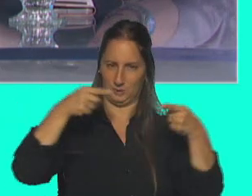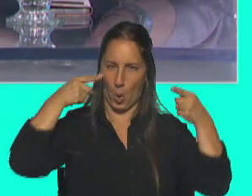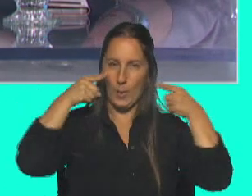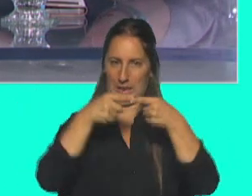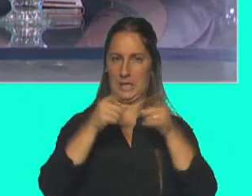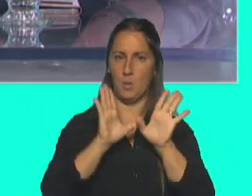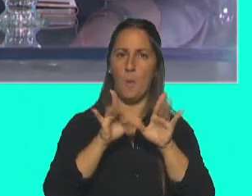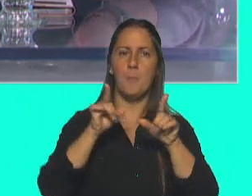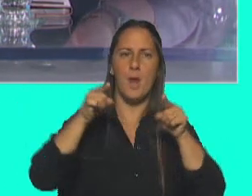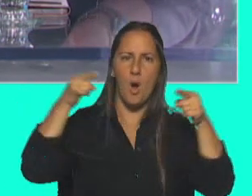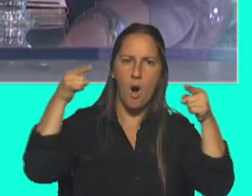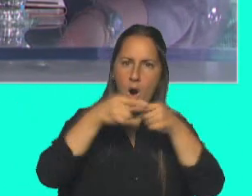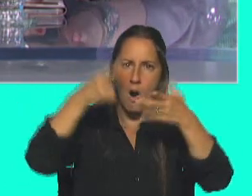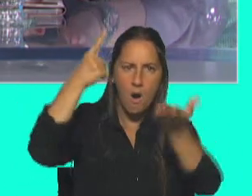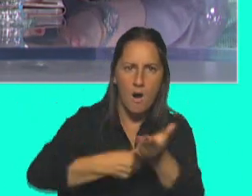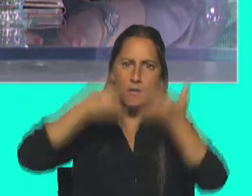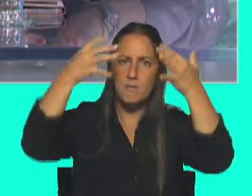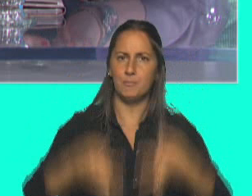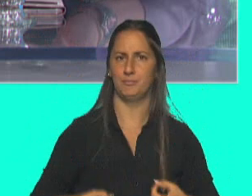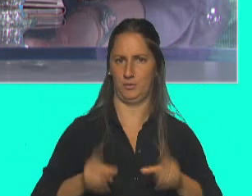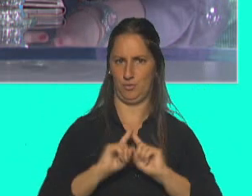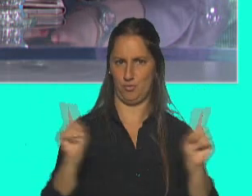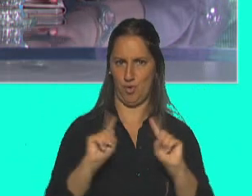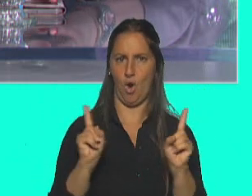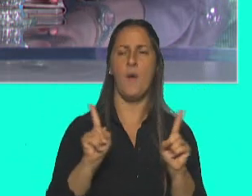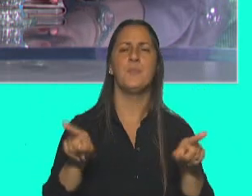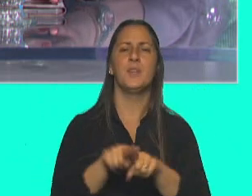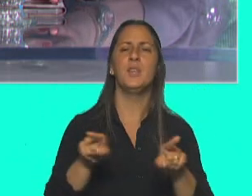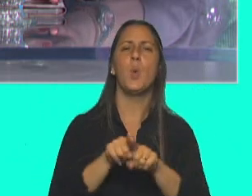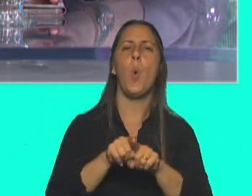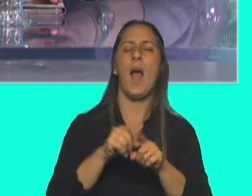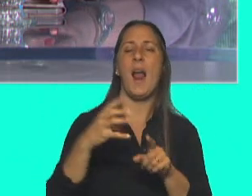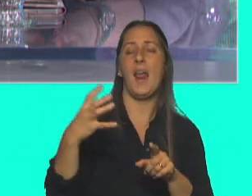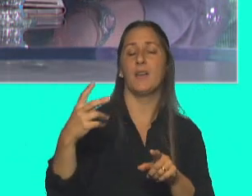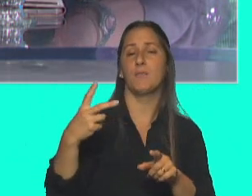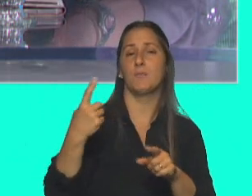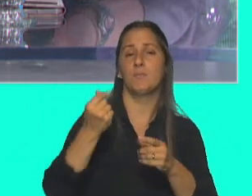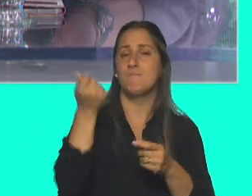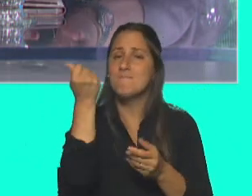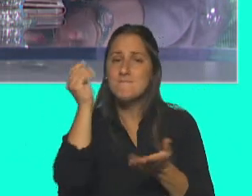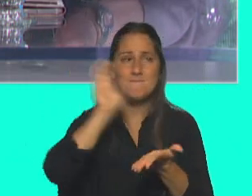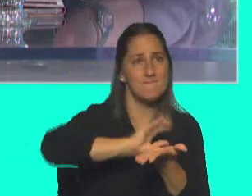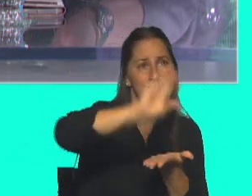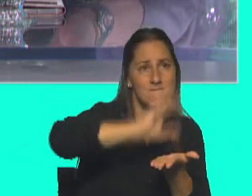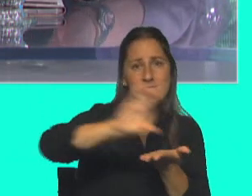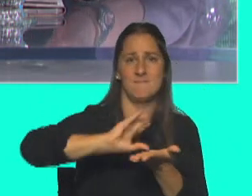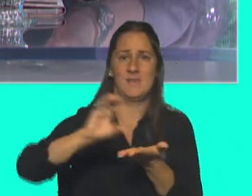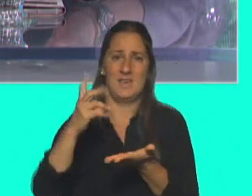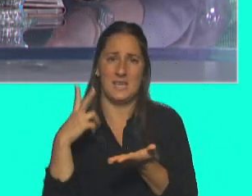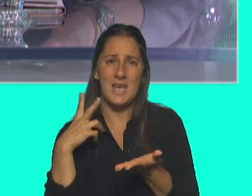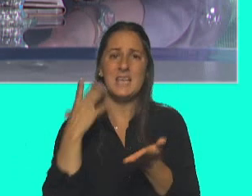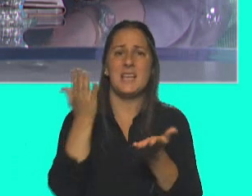final es dar por tierra una distribución de las riquezas distintas, un sistema de derechos, un sistema